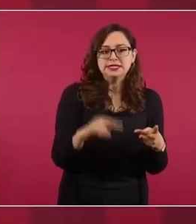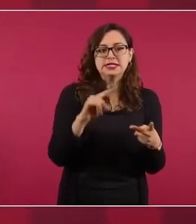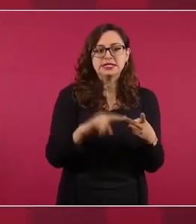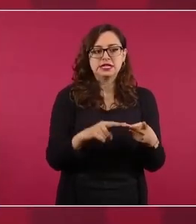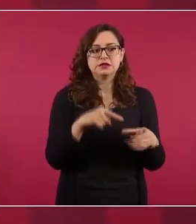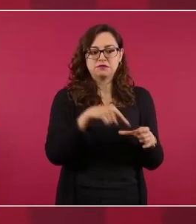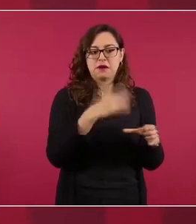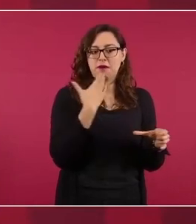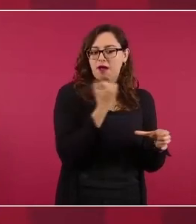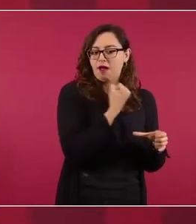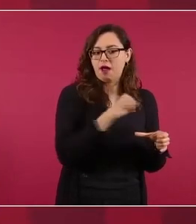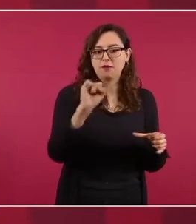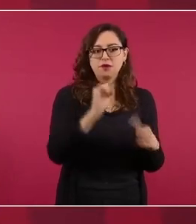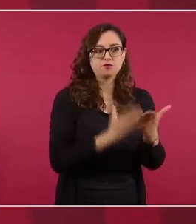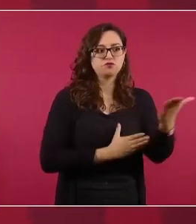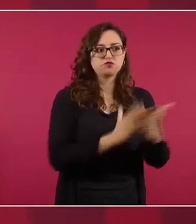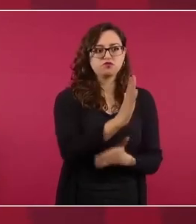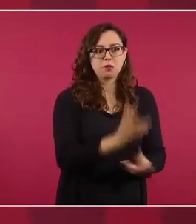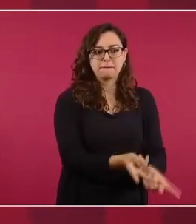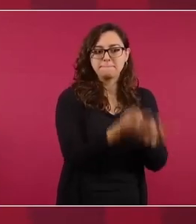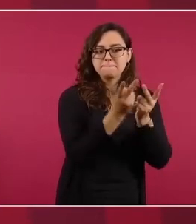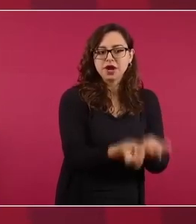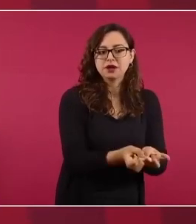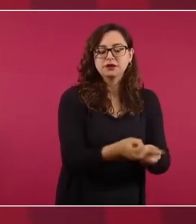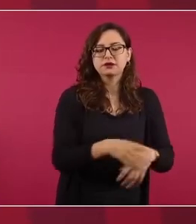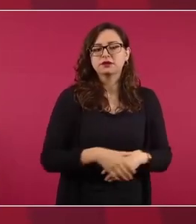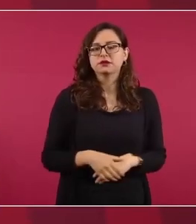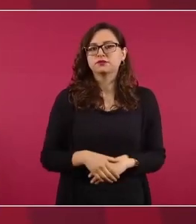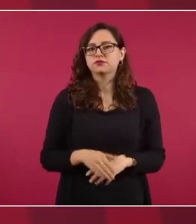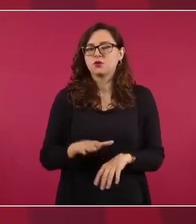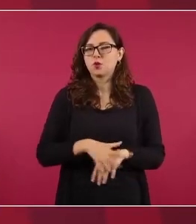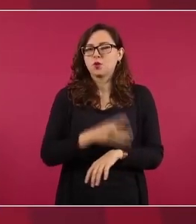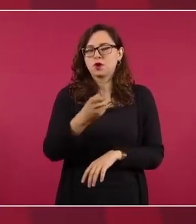Por eso pienso que es